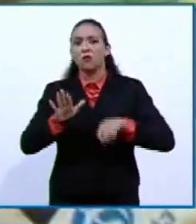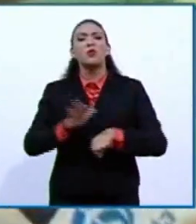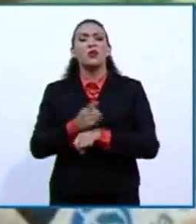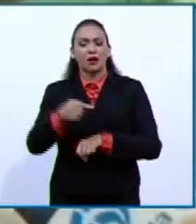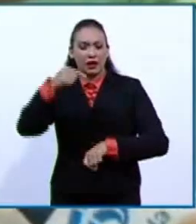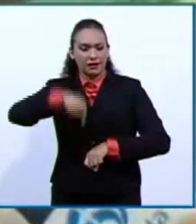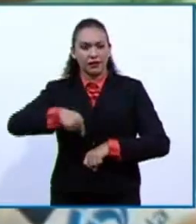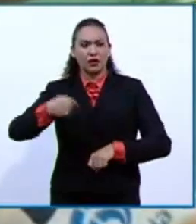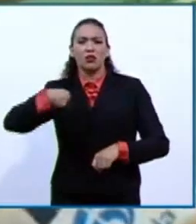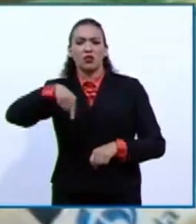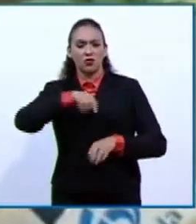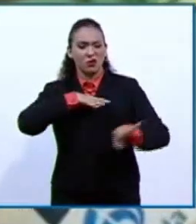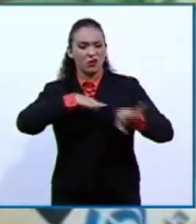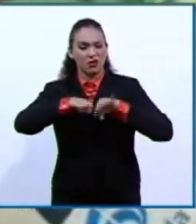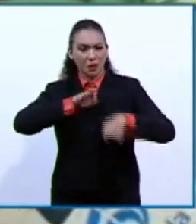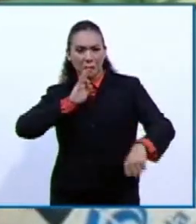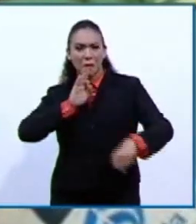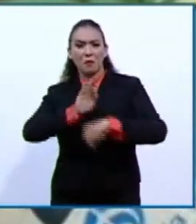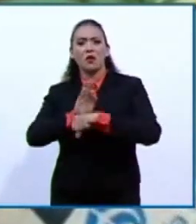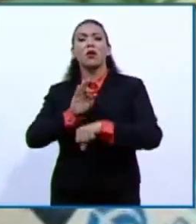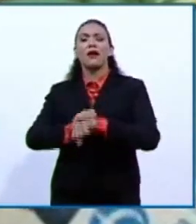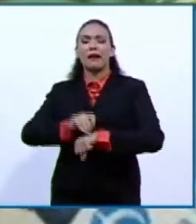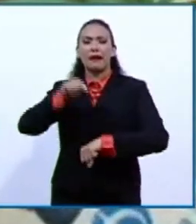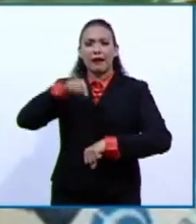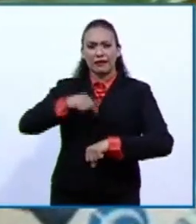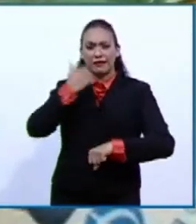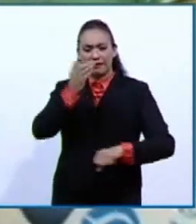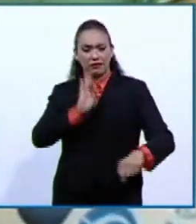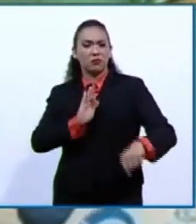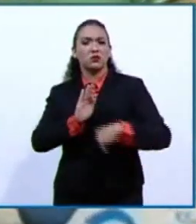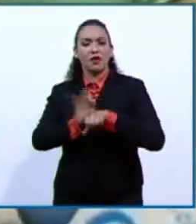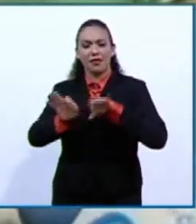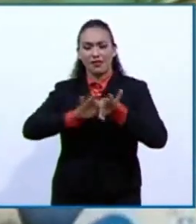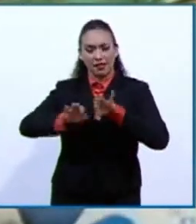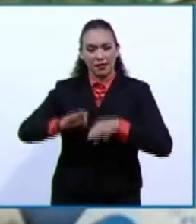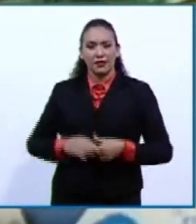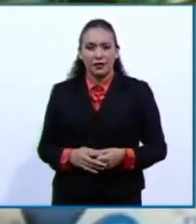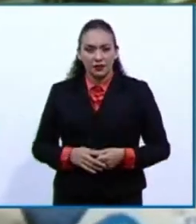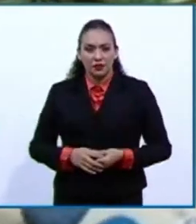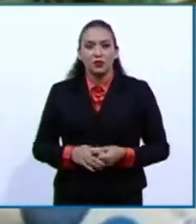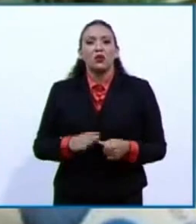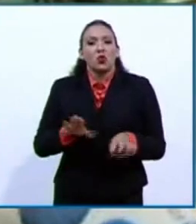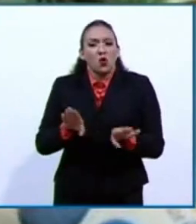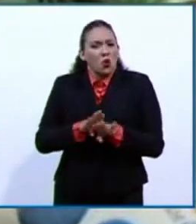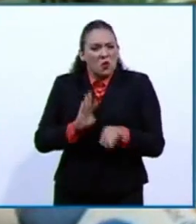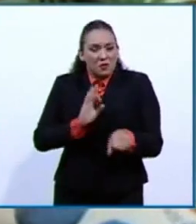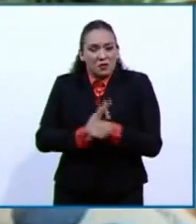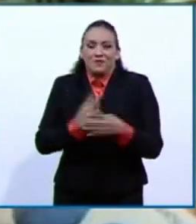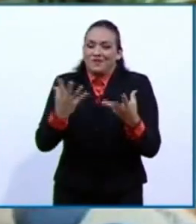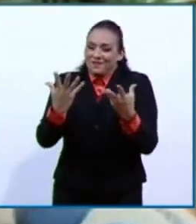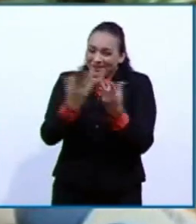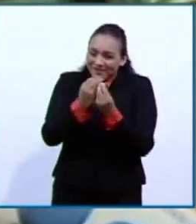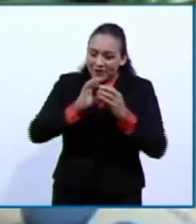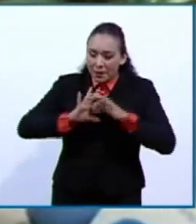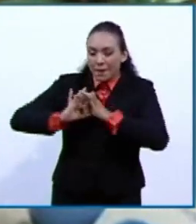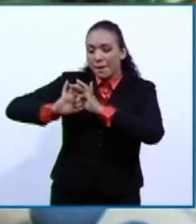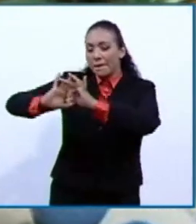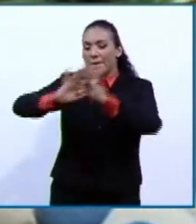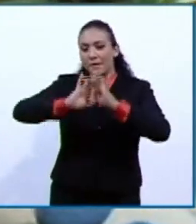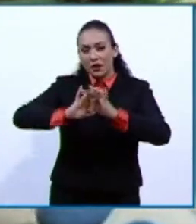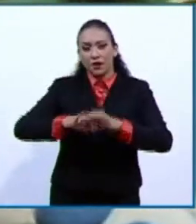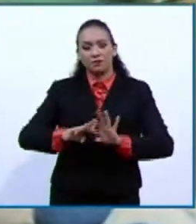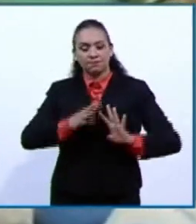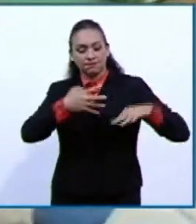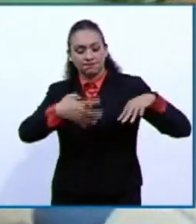casa. Y nuestra casa se cuida y se protege. Y eso con su esfuerzo, con su dedicación,